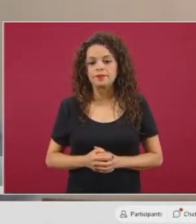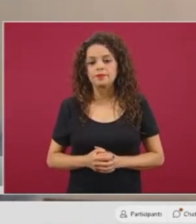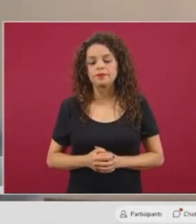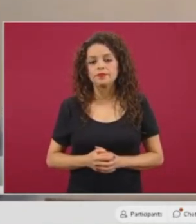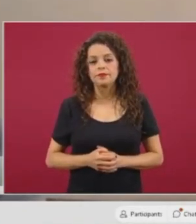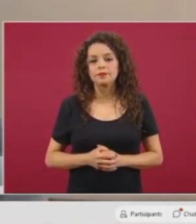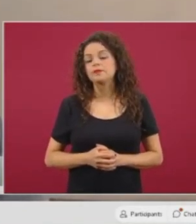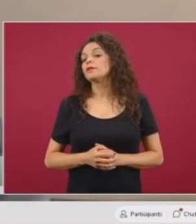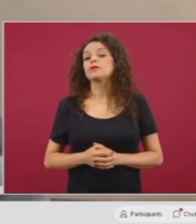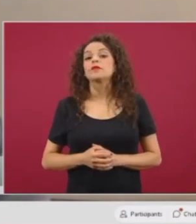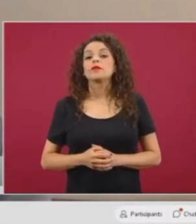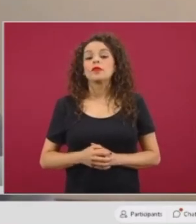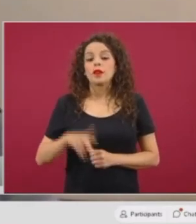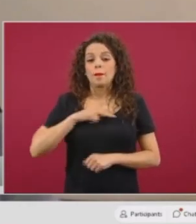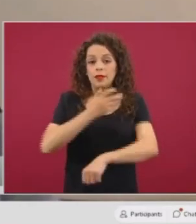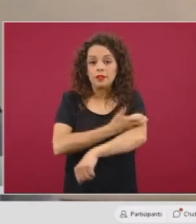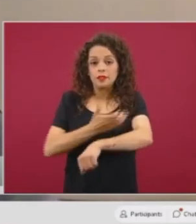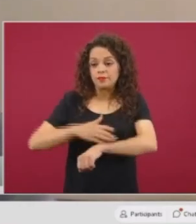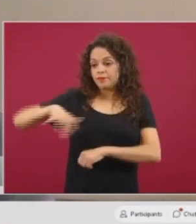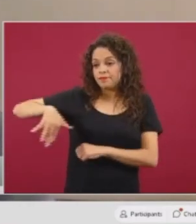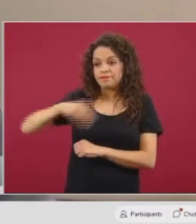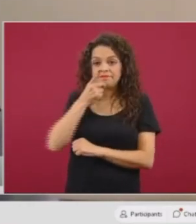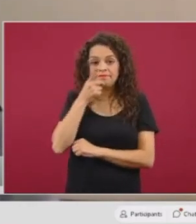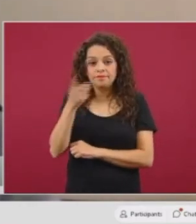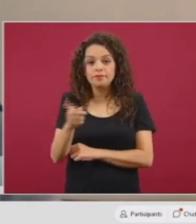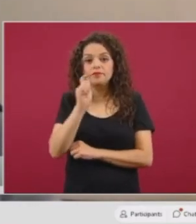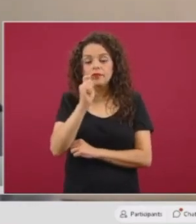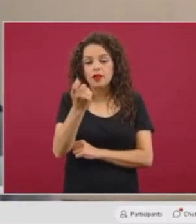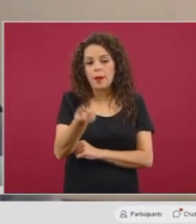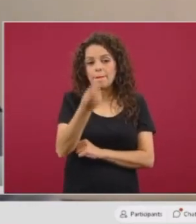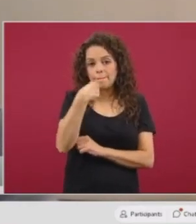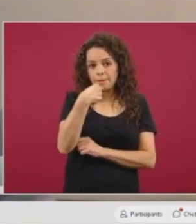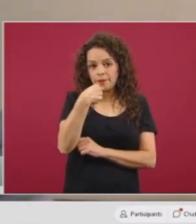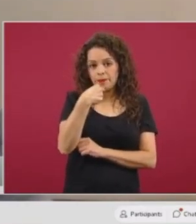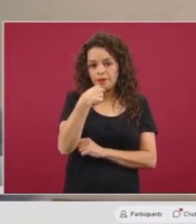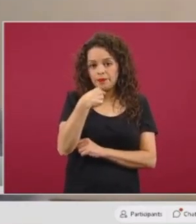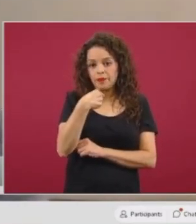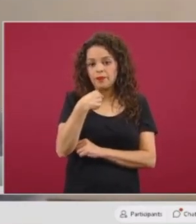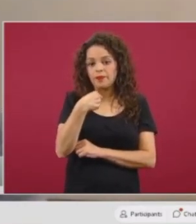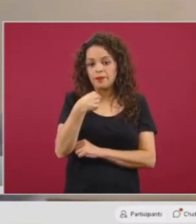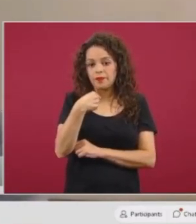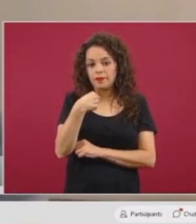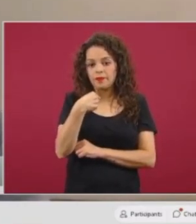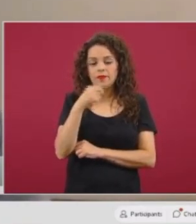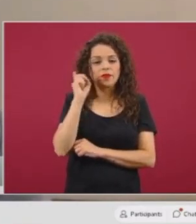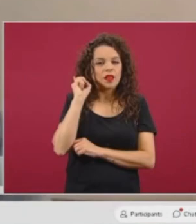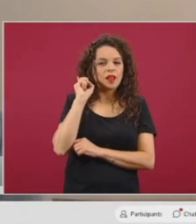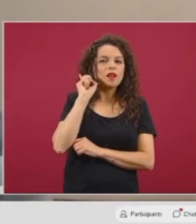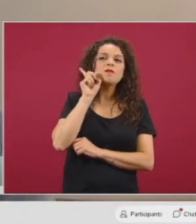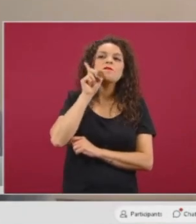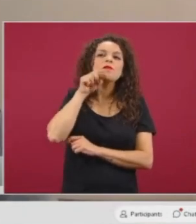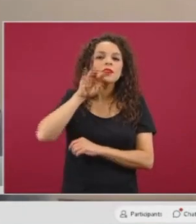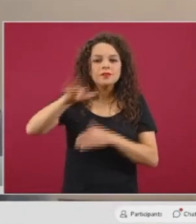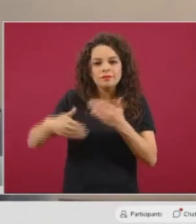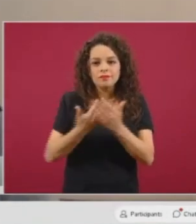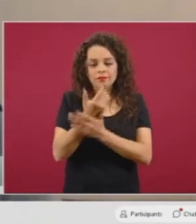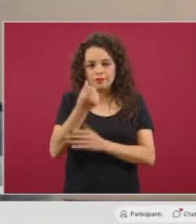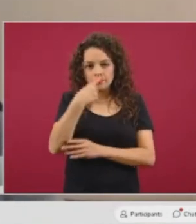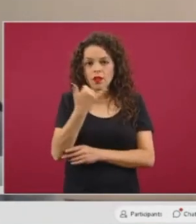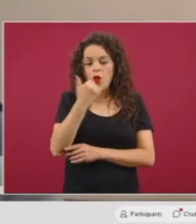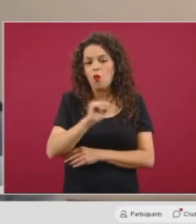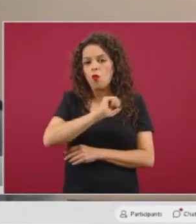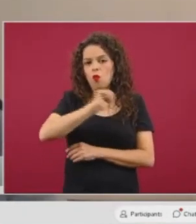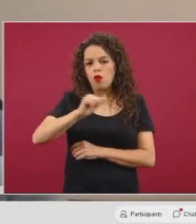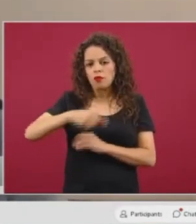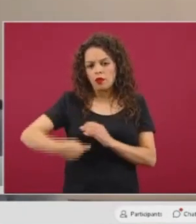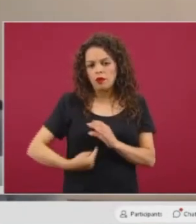mis colegas. Tenemos la pastilla de anticoncepción de emergencia, pero también se puede utilizar el dispositivo intrauterino como